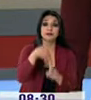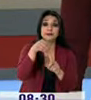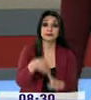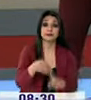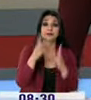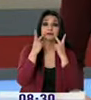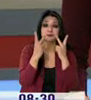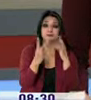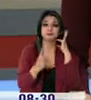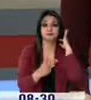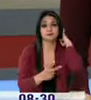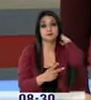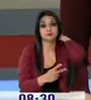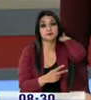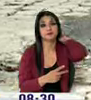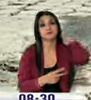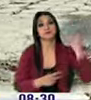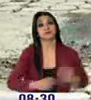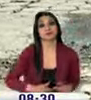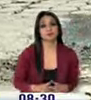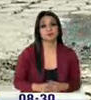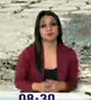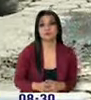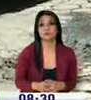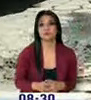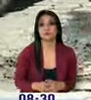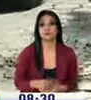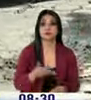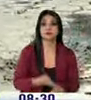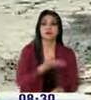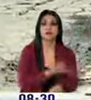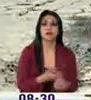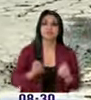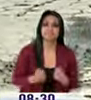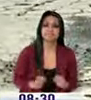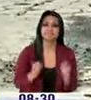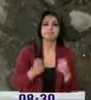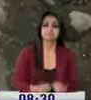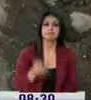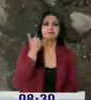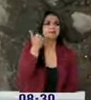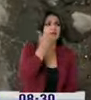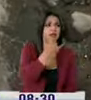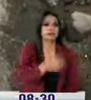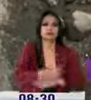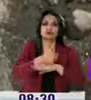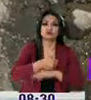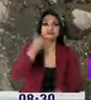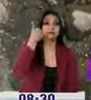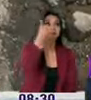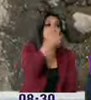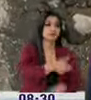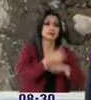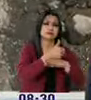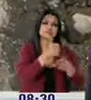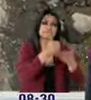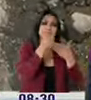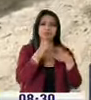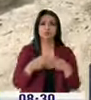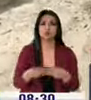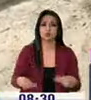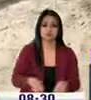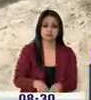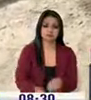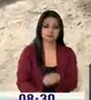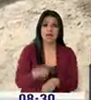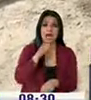principales. Atención, autoridades. Luego de varios intentos fallidos llamando a las autoridades para que den solución a esta fuga